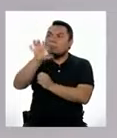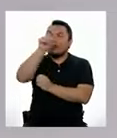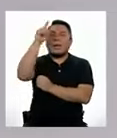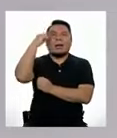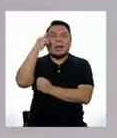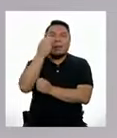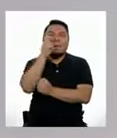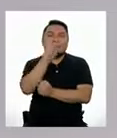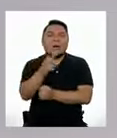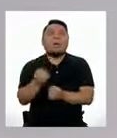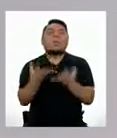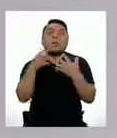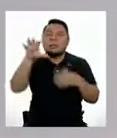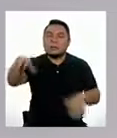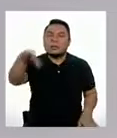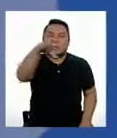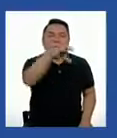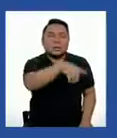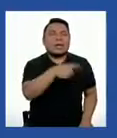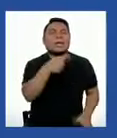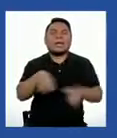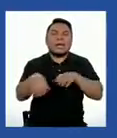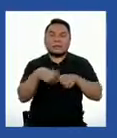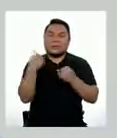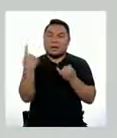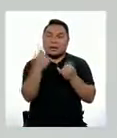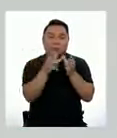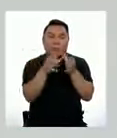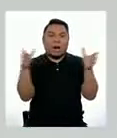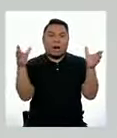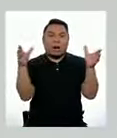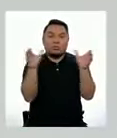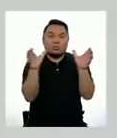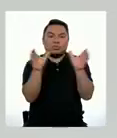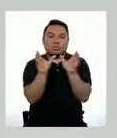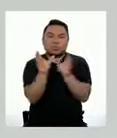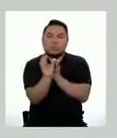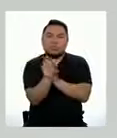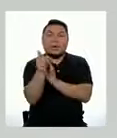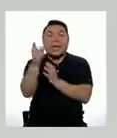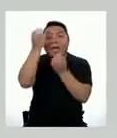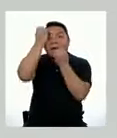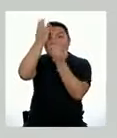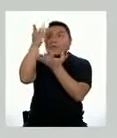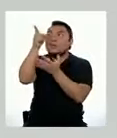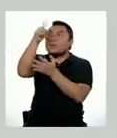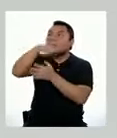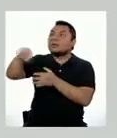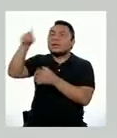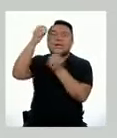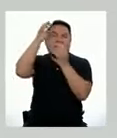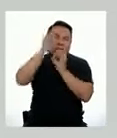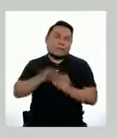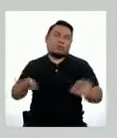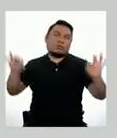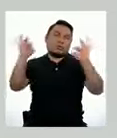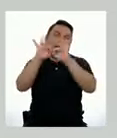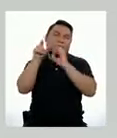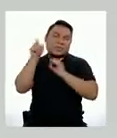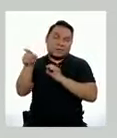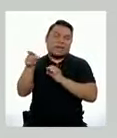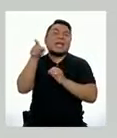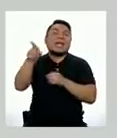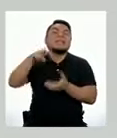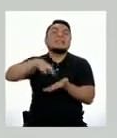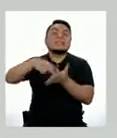la cantidad de sectores y el tamaño de cada uno, ya que nos muestra información muy importante, que se refiere a